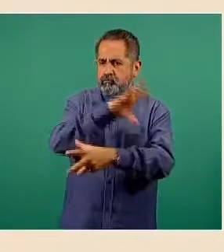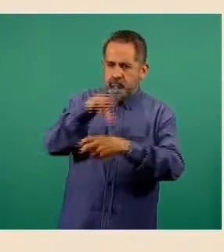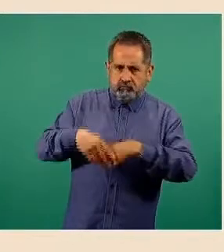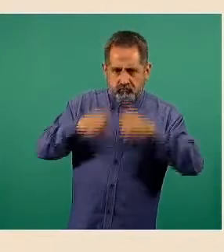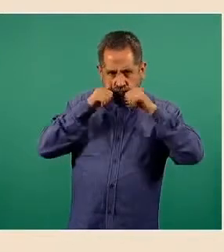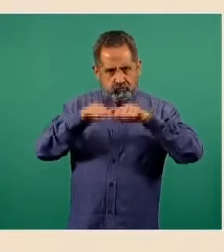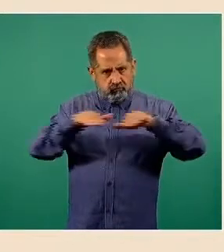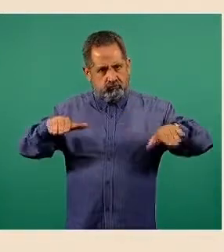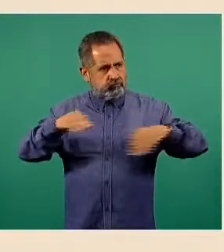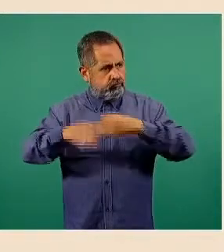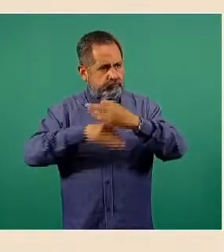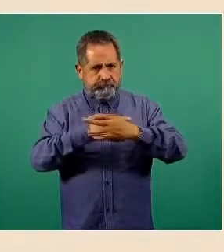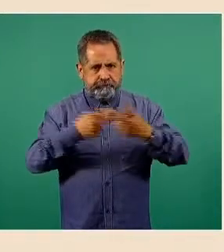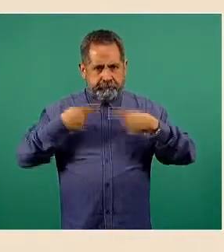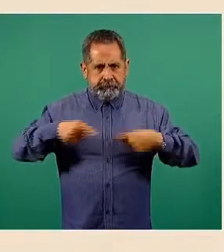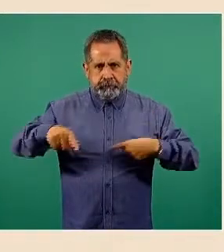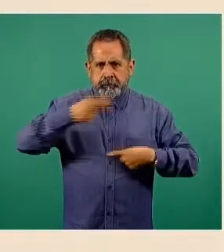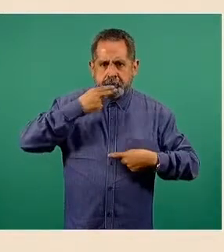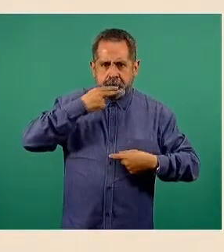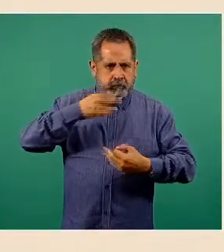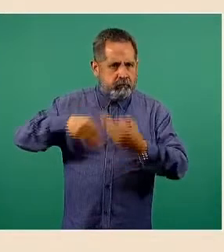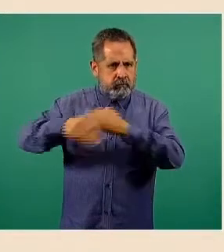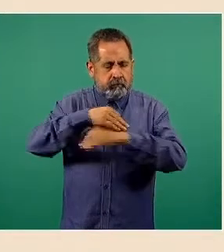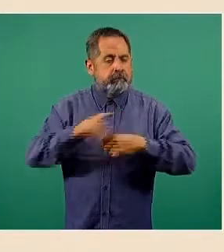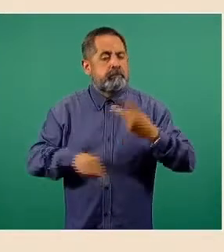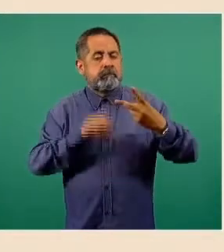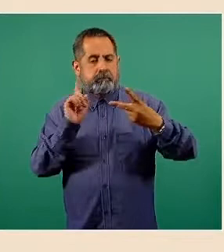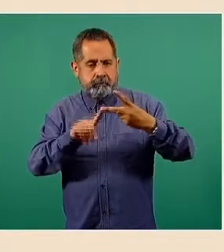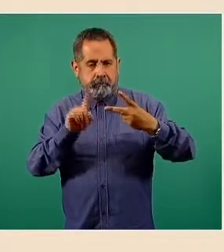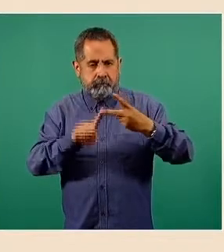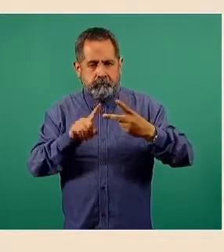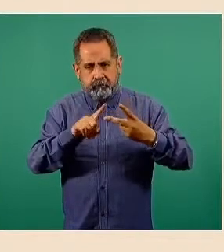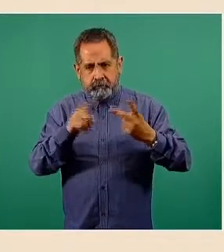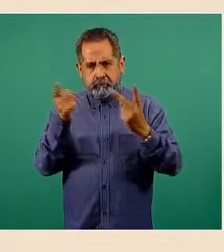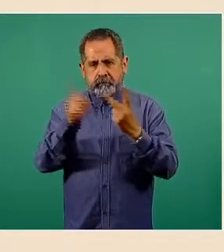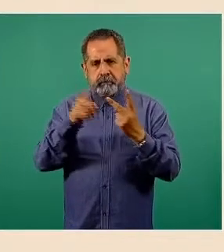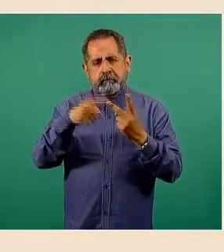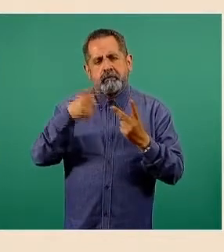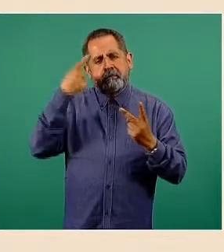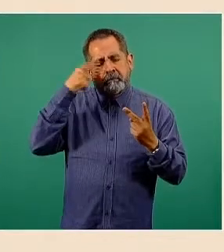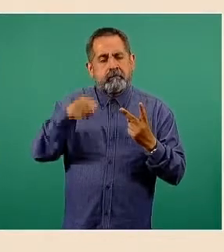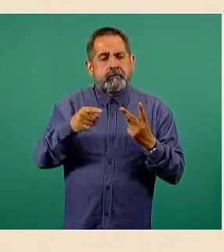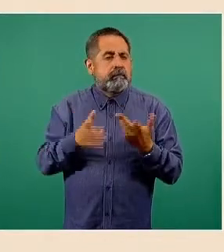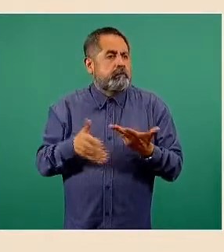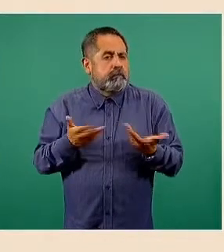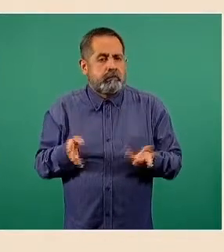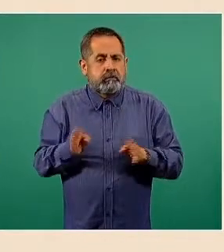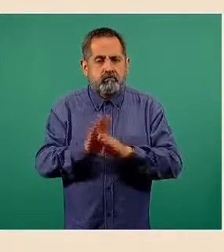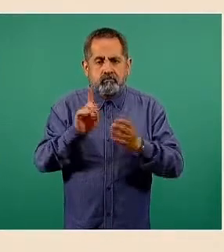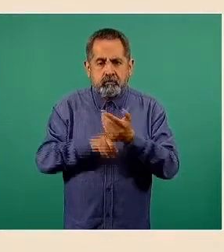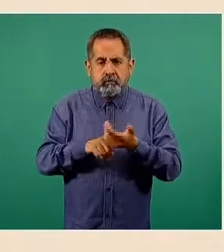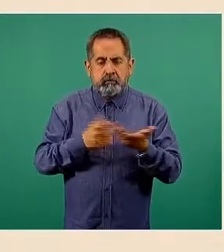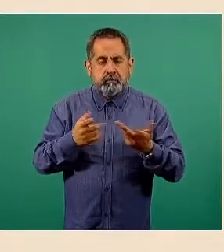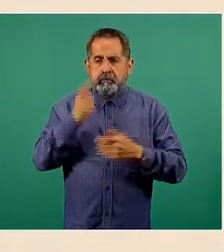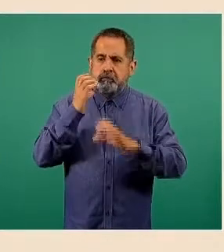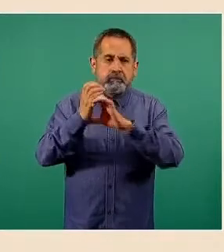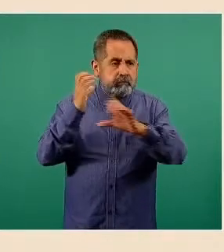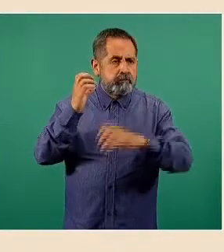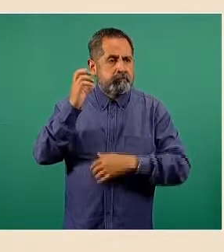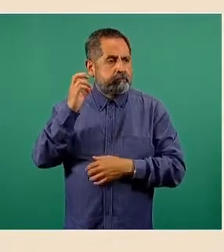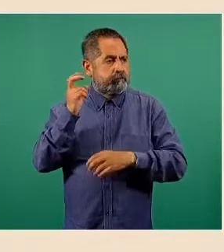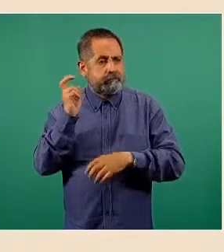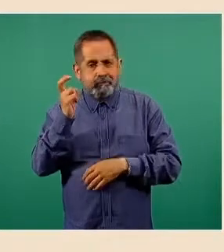todas las personas, con todos los usuarios de la vía. La segunda guía estaba enfocada en cómo gestionar los servicios de